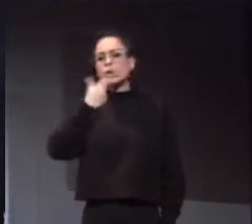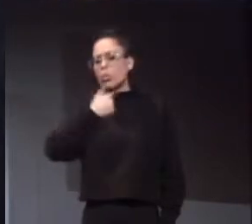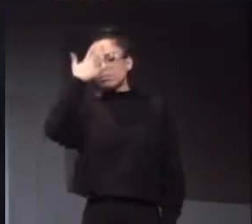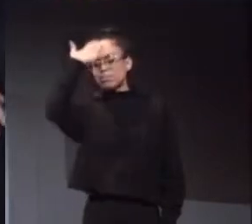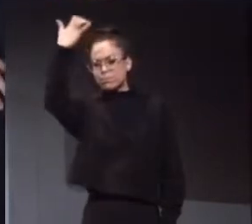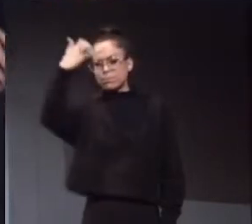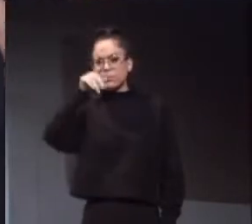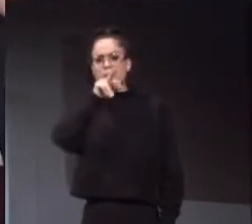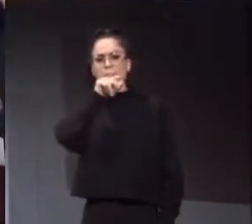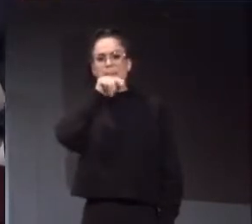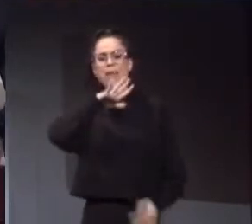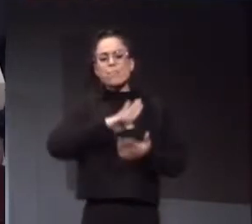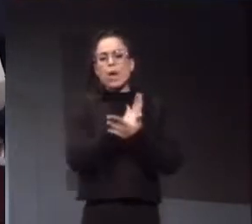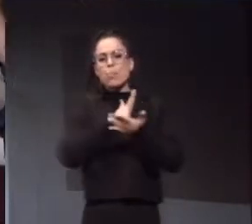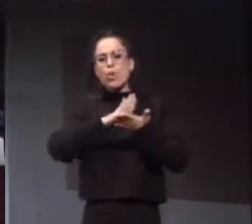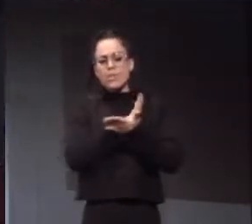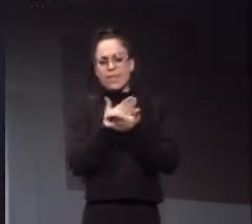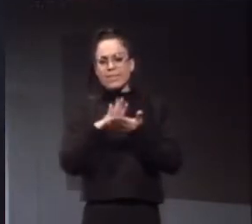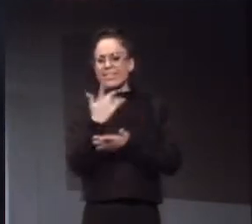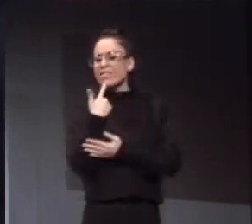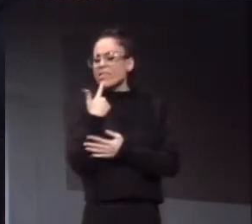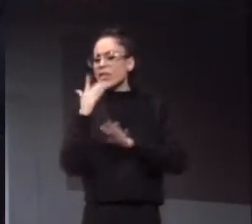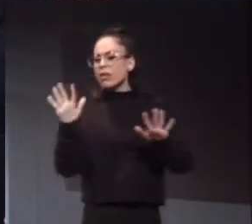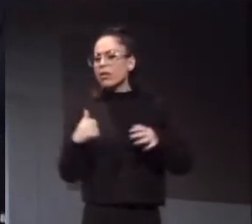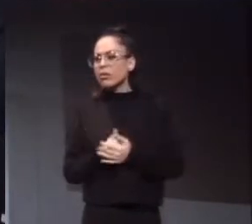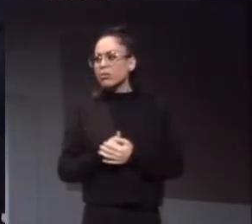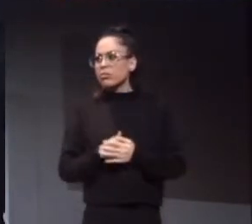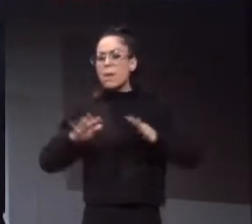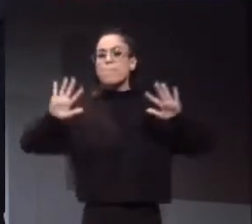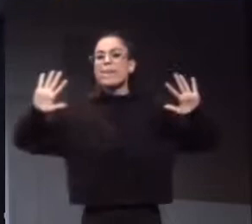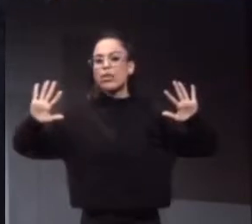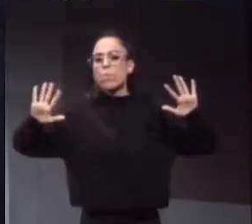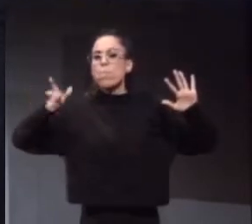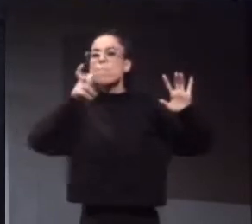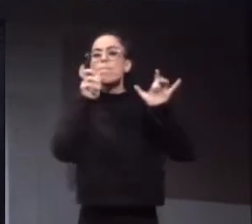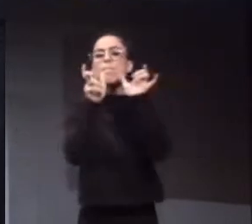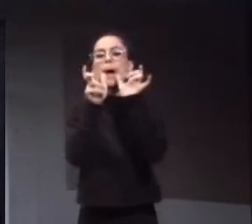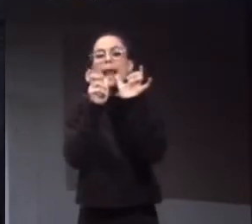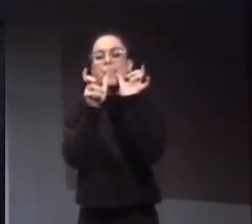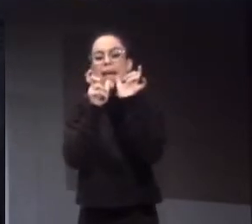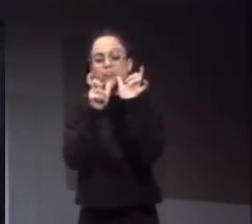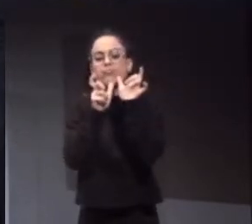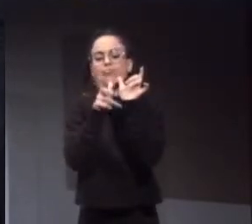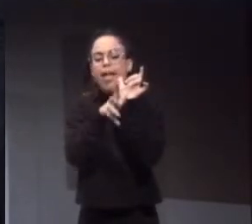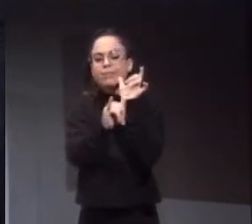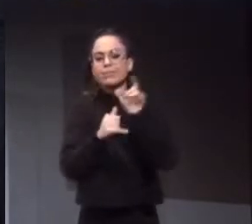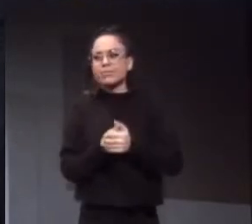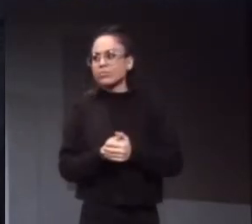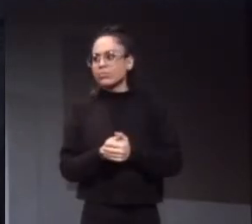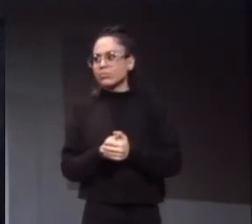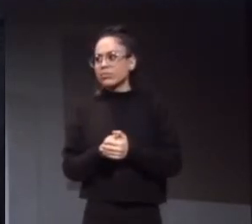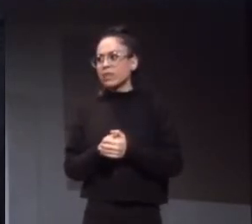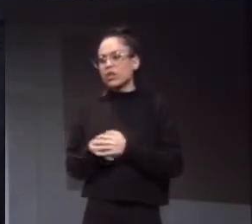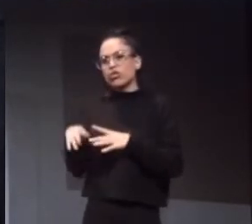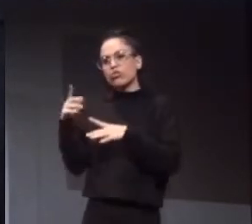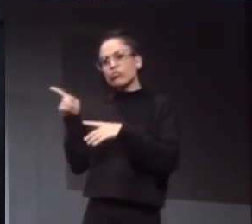del poeta cuando dice pero nos queda la palabra y lo que has hecho hoy es